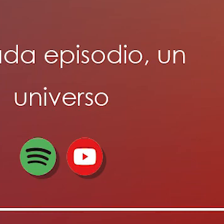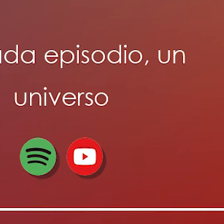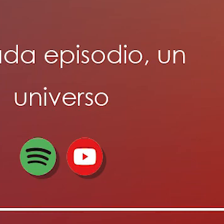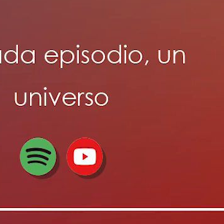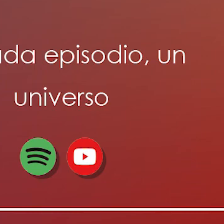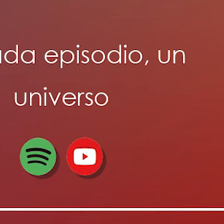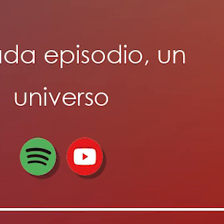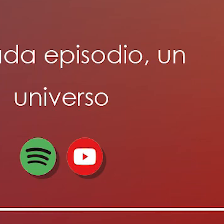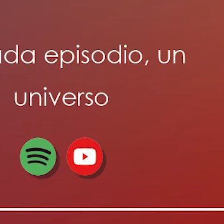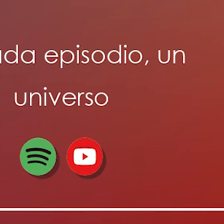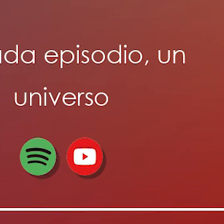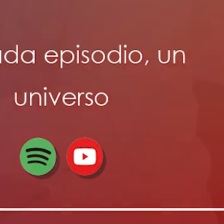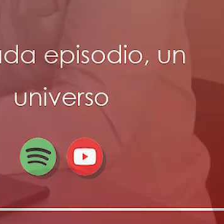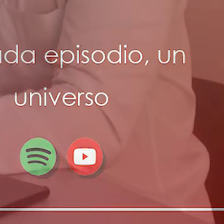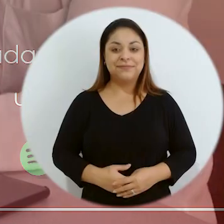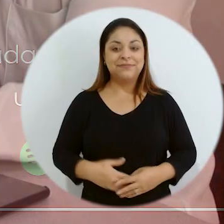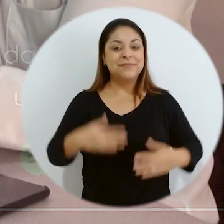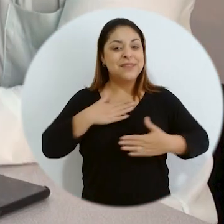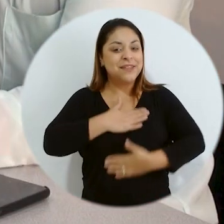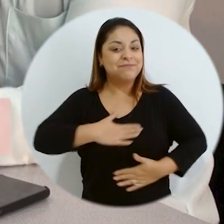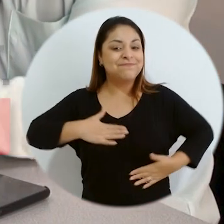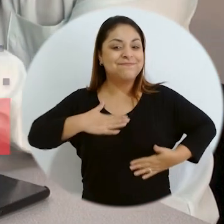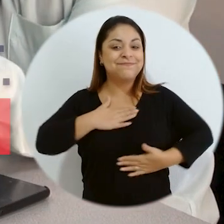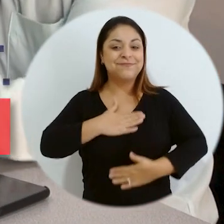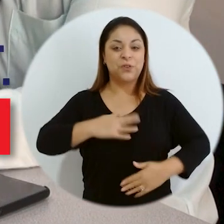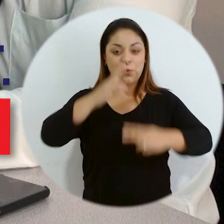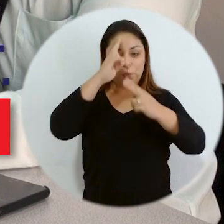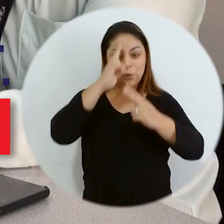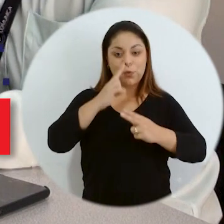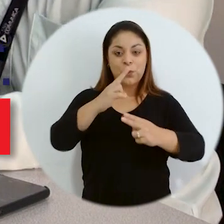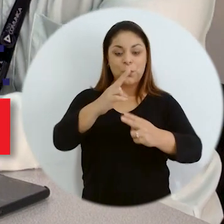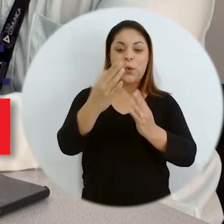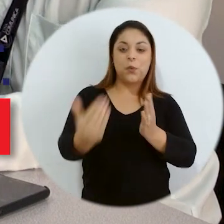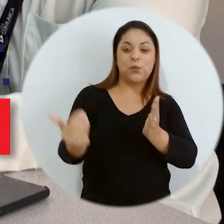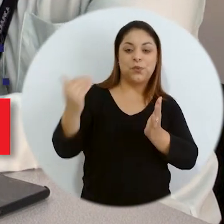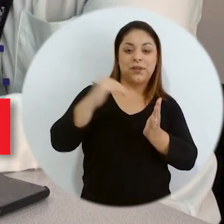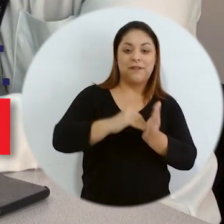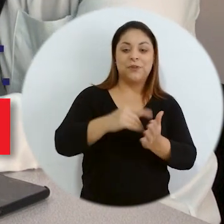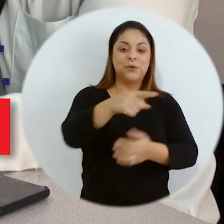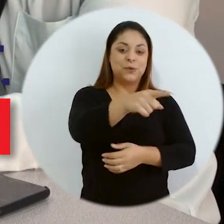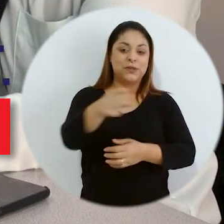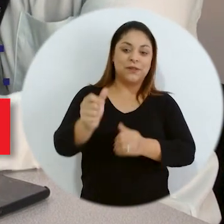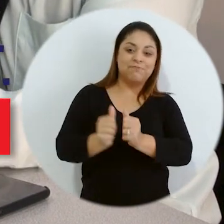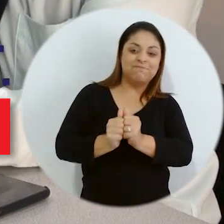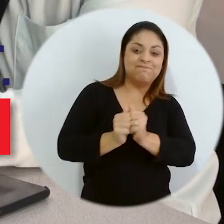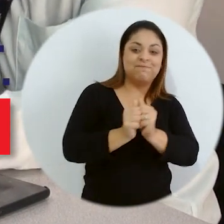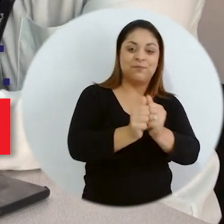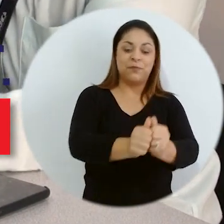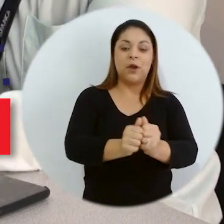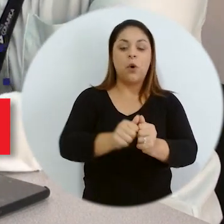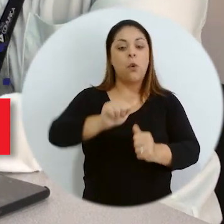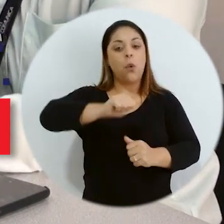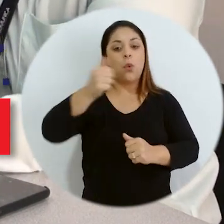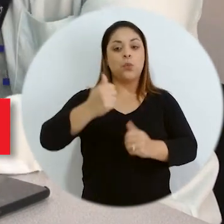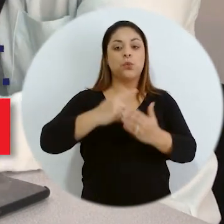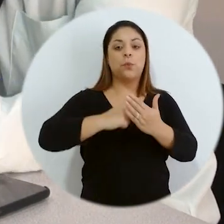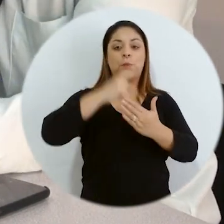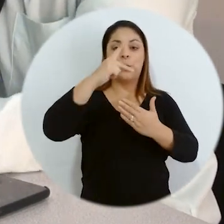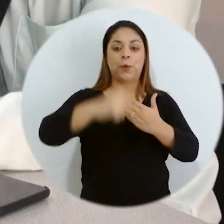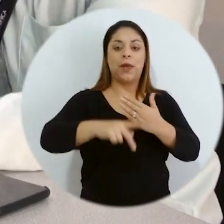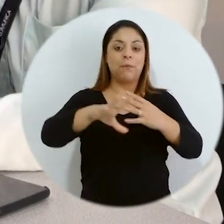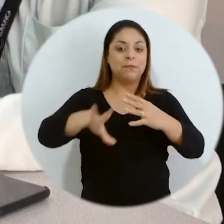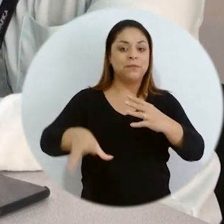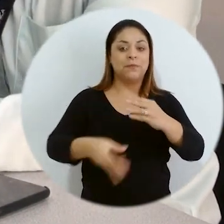Cuentas y cuentos. Qué placer, qué honor que nos acompañen nuevamente en la transmisión de un podcast más de la Oficina